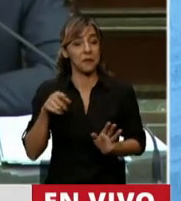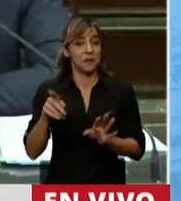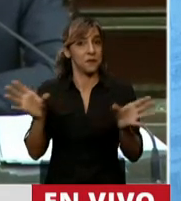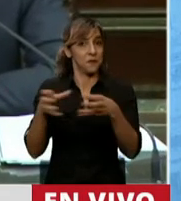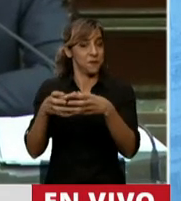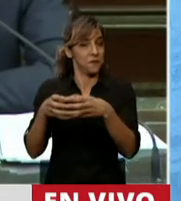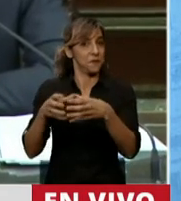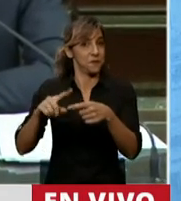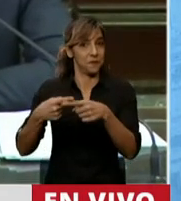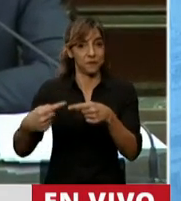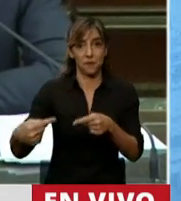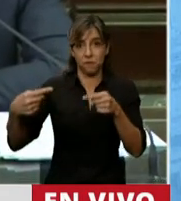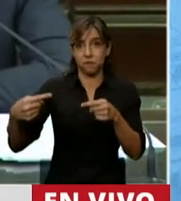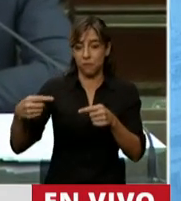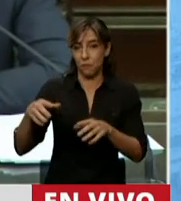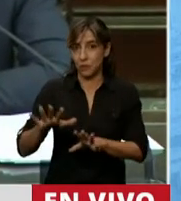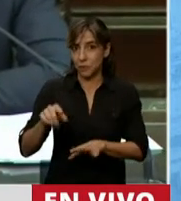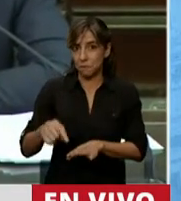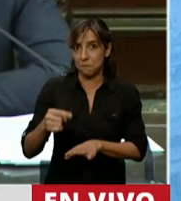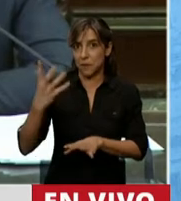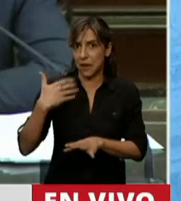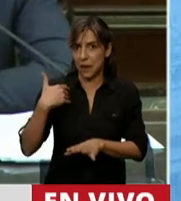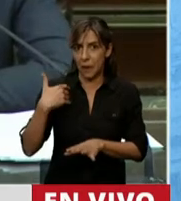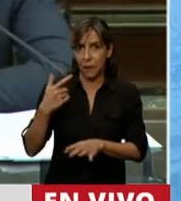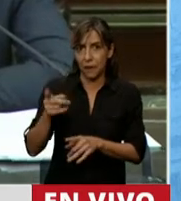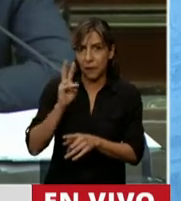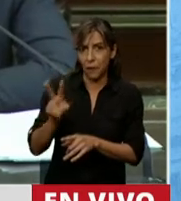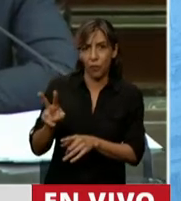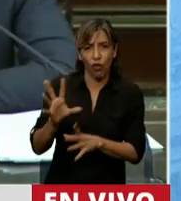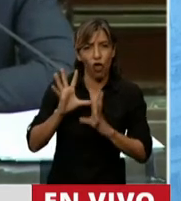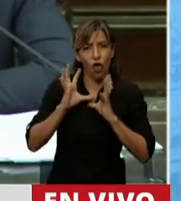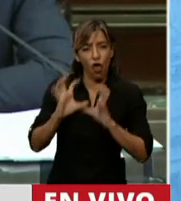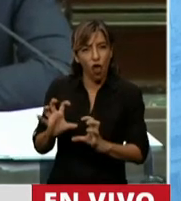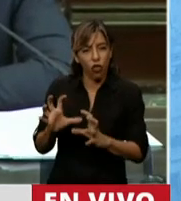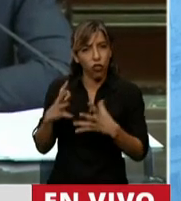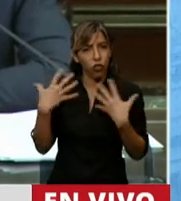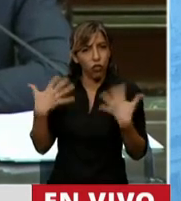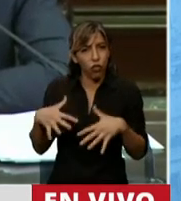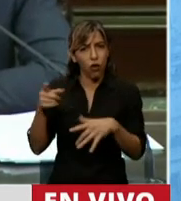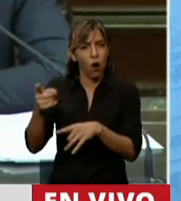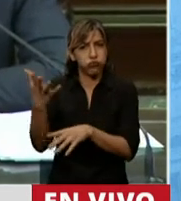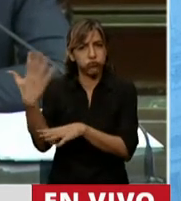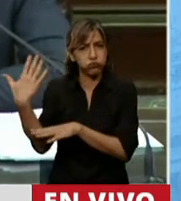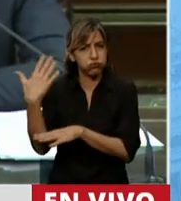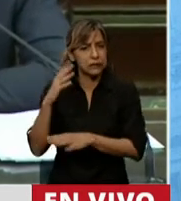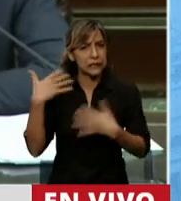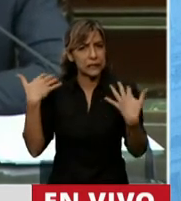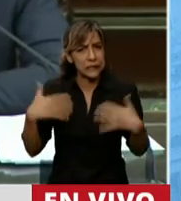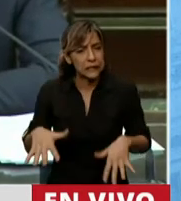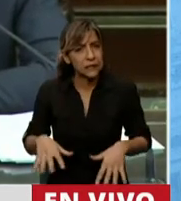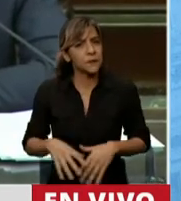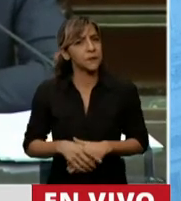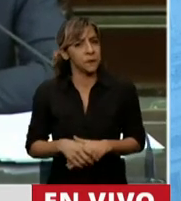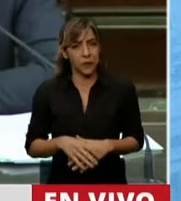oposición con tanto odio, porque se habló de odio, pero con tanto odio por parte de algunos miembros de